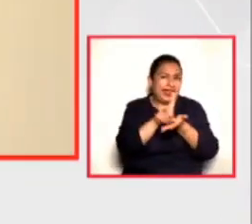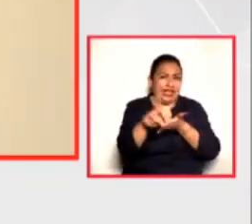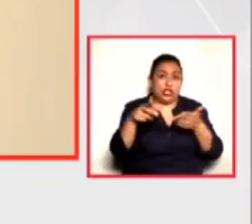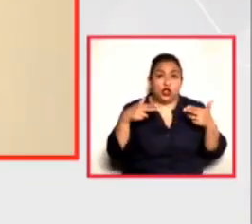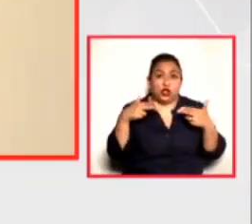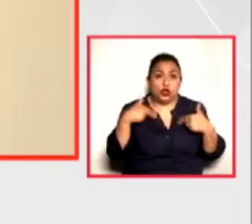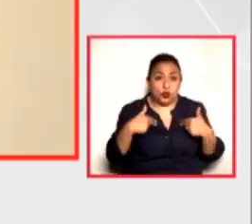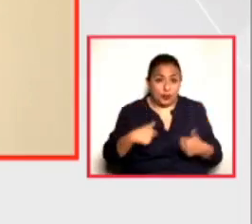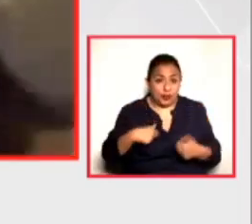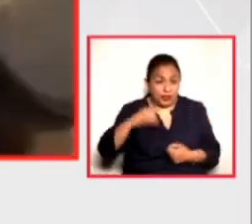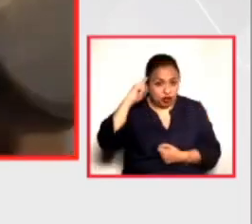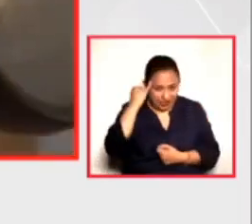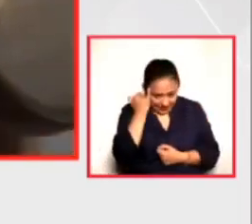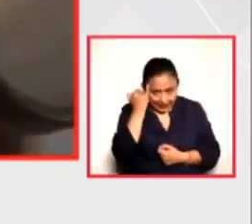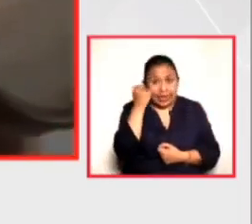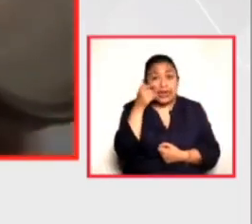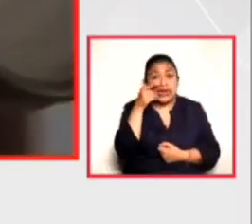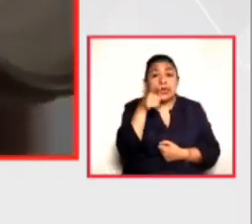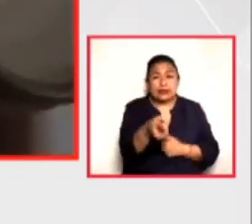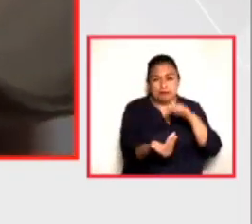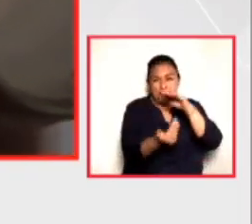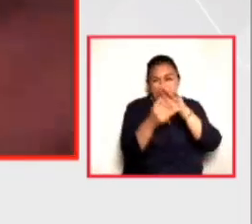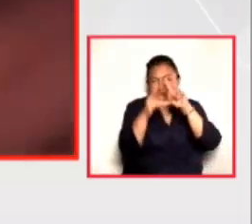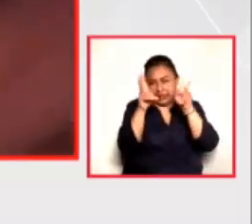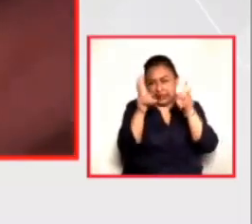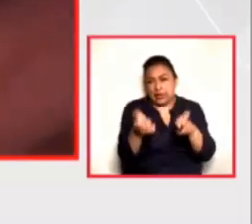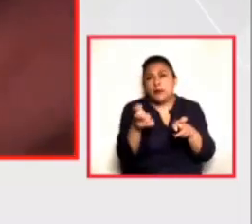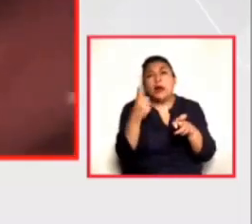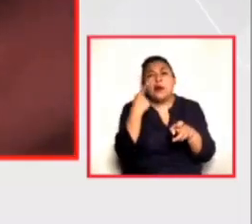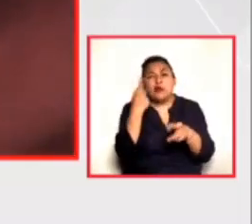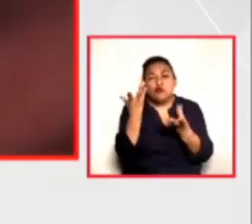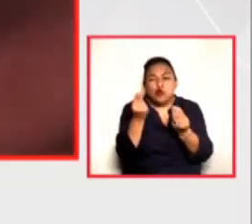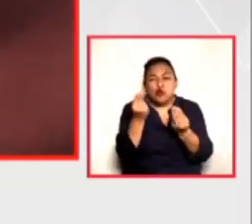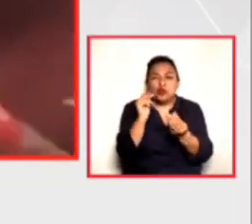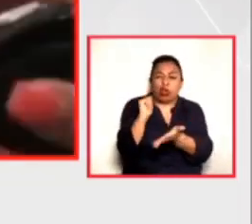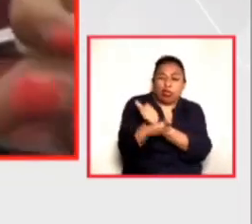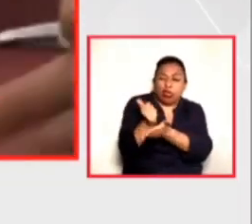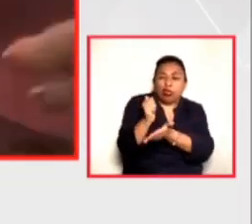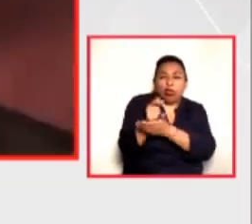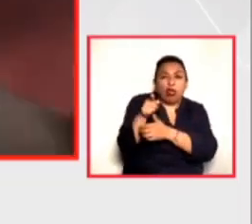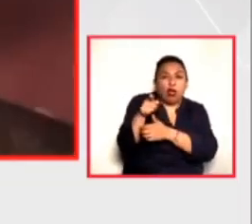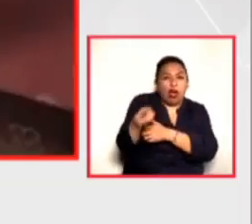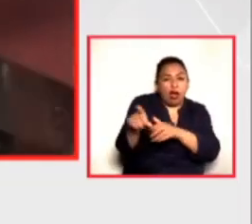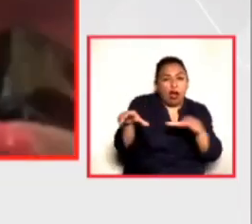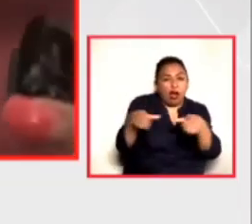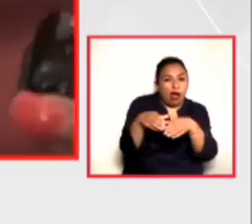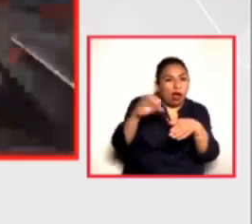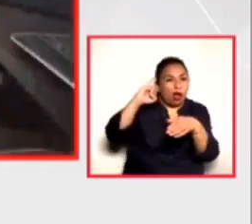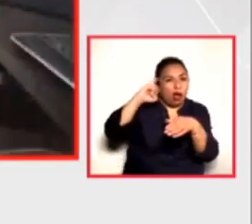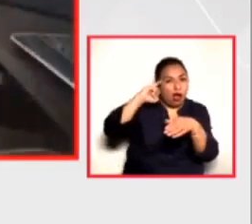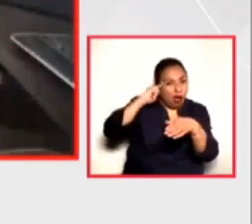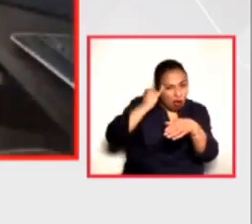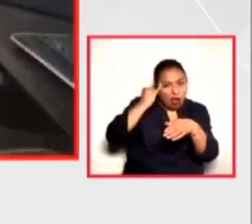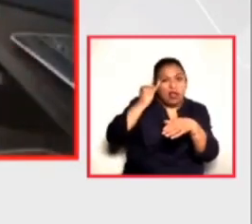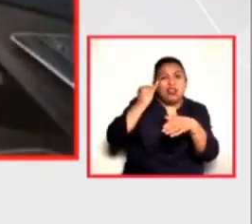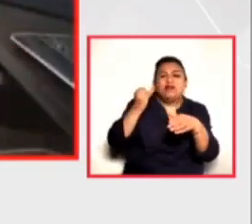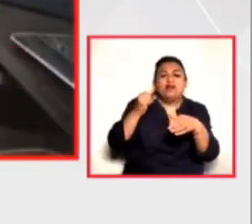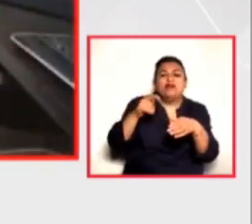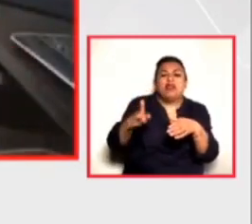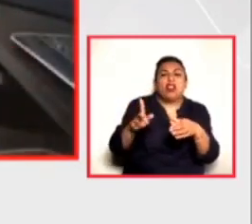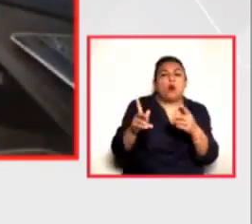mesa se abordó el estigma que ha acompañado al comunicador comunitario, confinándolo a la ilegalidad y quien, por otro